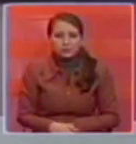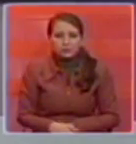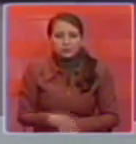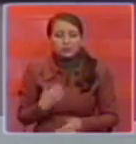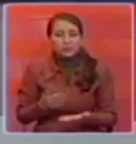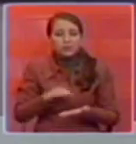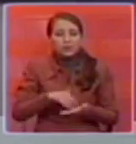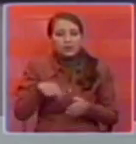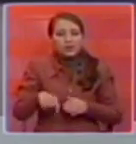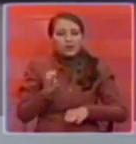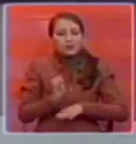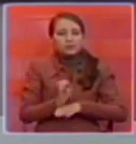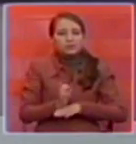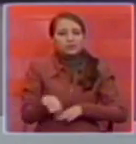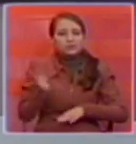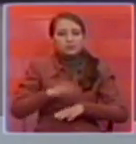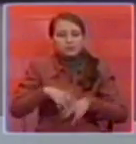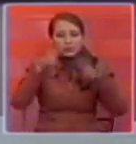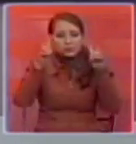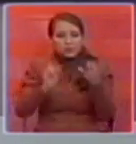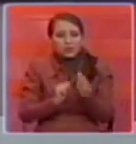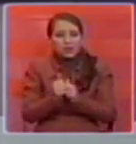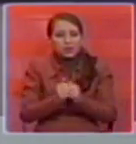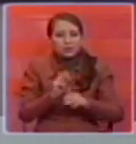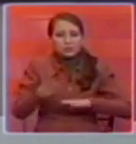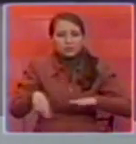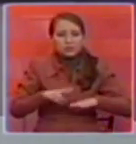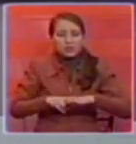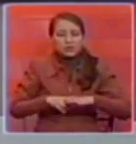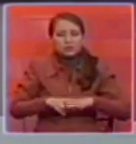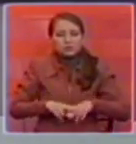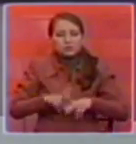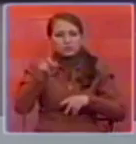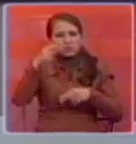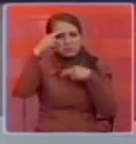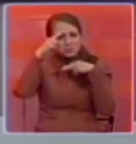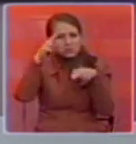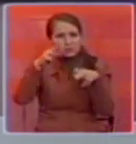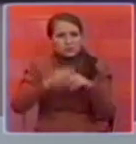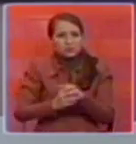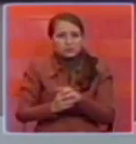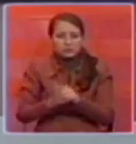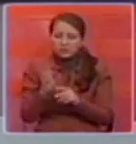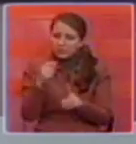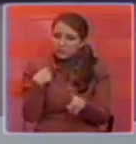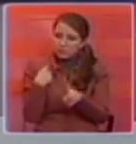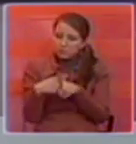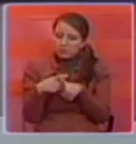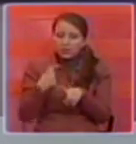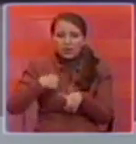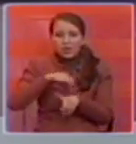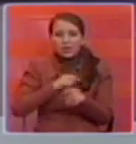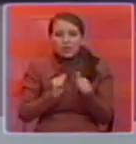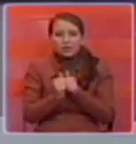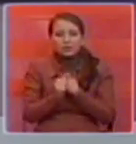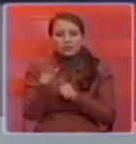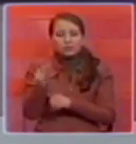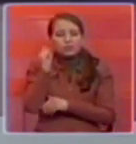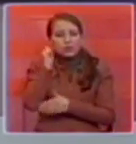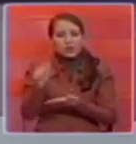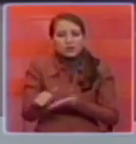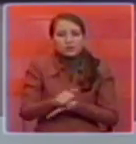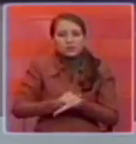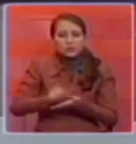Retornamos al país para contarles novedades referentes al deporte nacional. Una noticia que no es tan positiva para nuestro deporte y es que la atleta Soaya